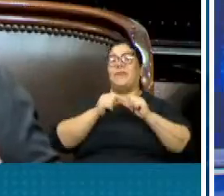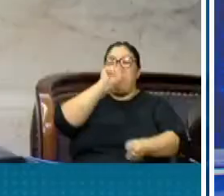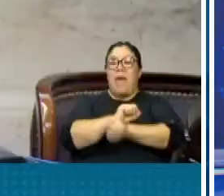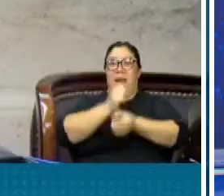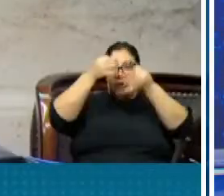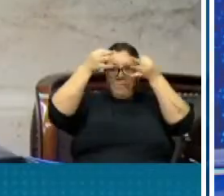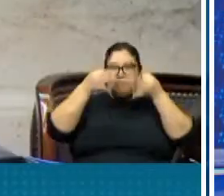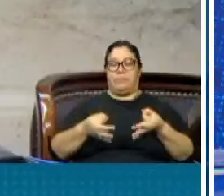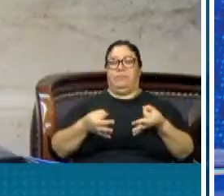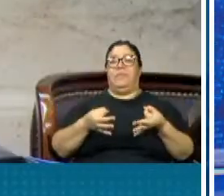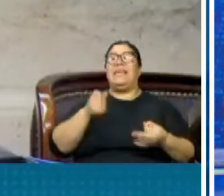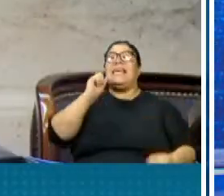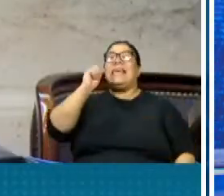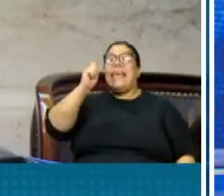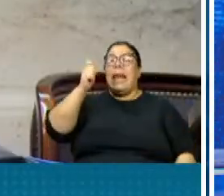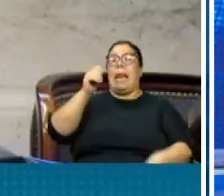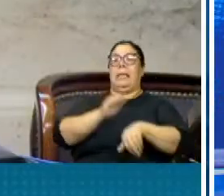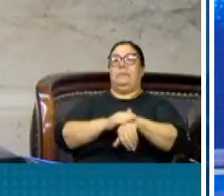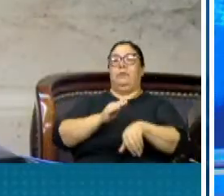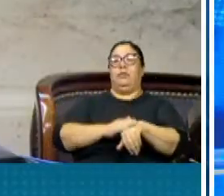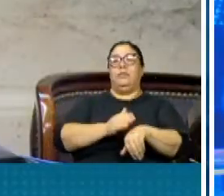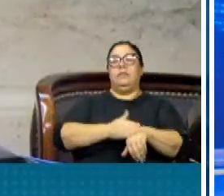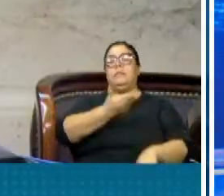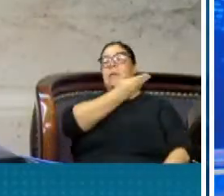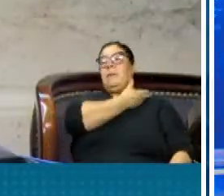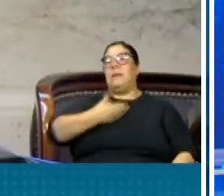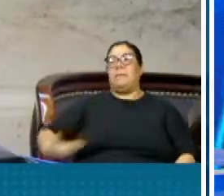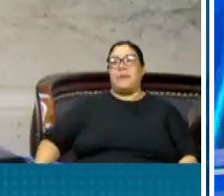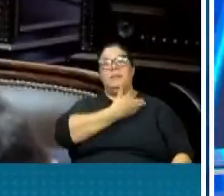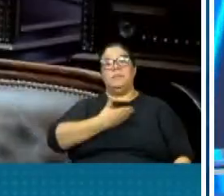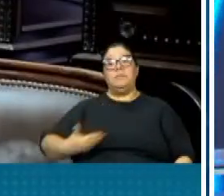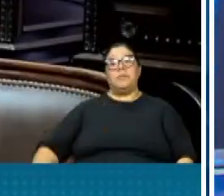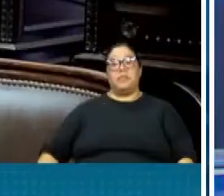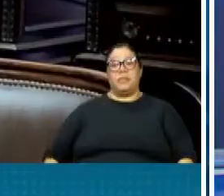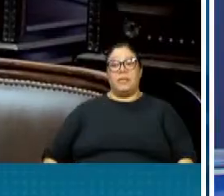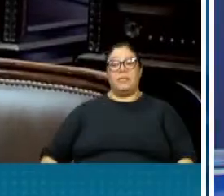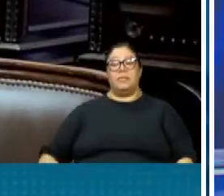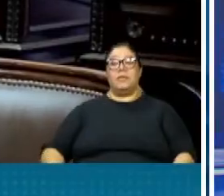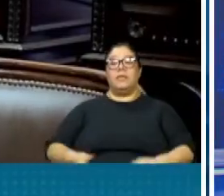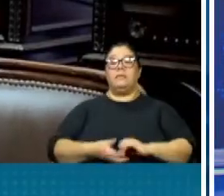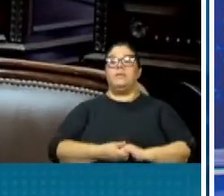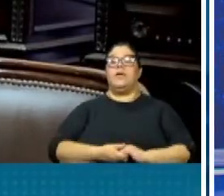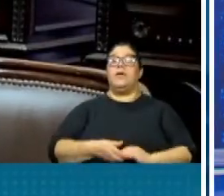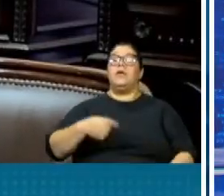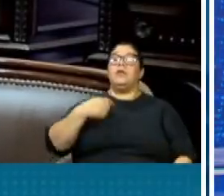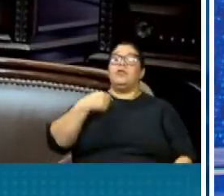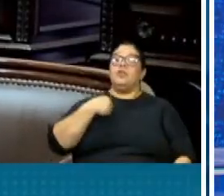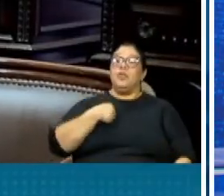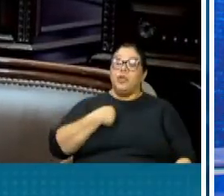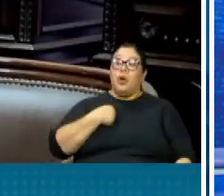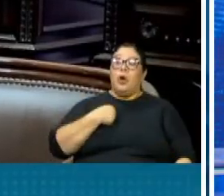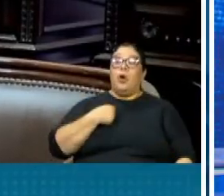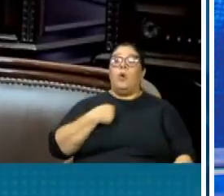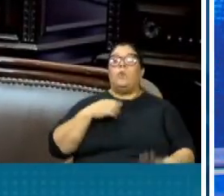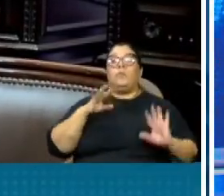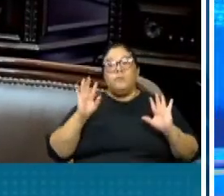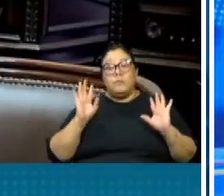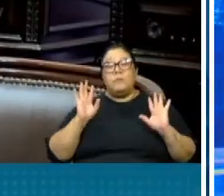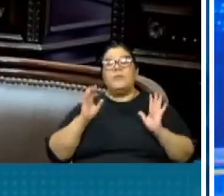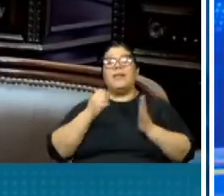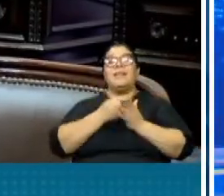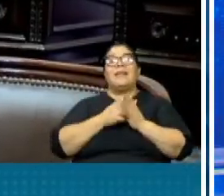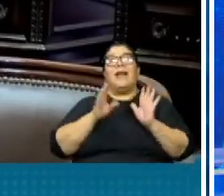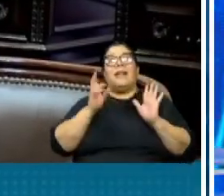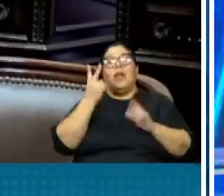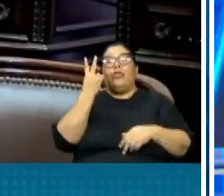aparentemente, no, lo que pasa es que es un tema que tenés, para llegar, digamos, al quórum tenés que llegar con un apoyo. Claramente. Bueno, y en